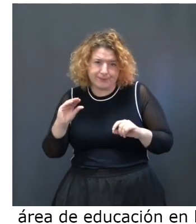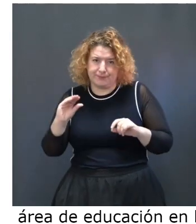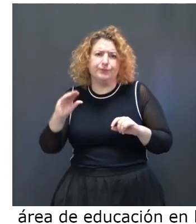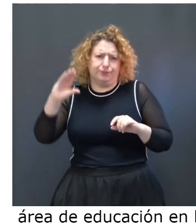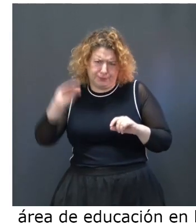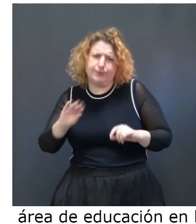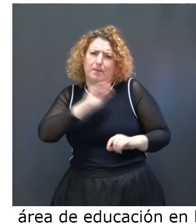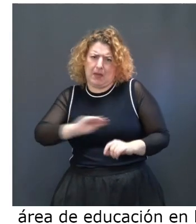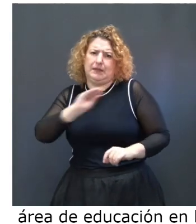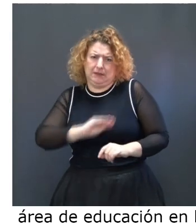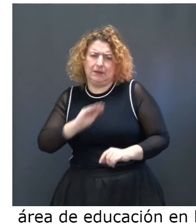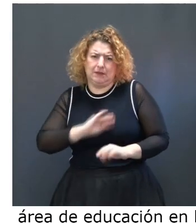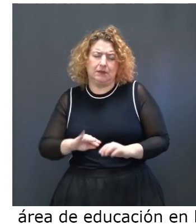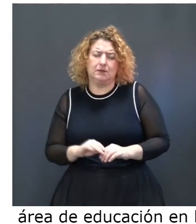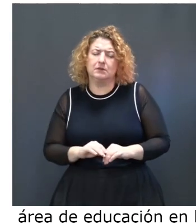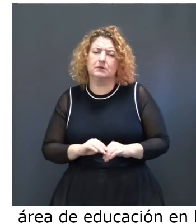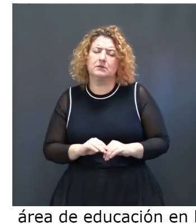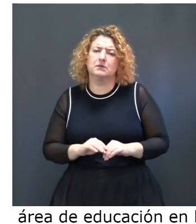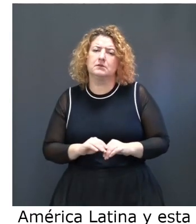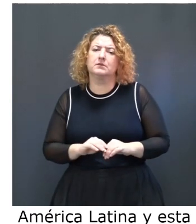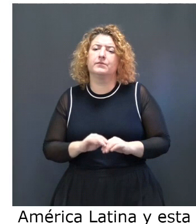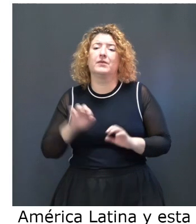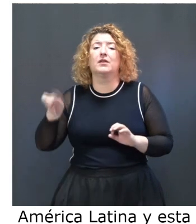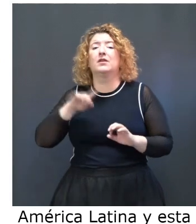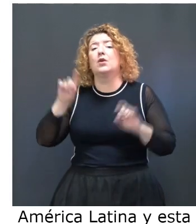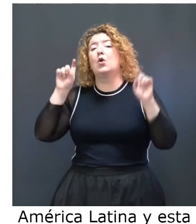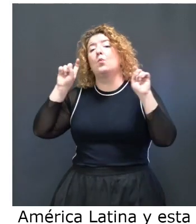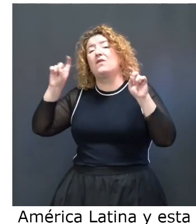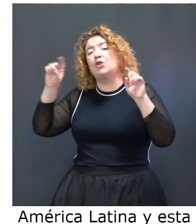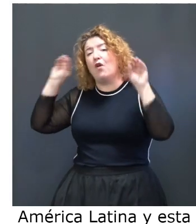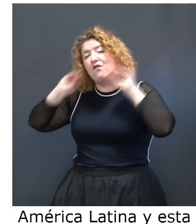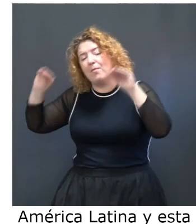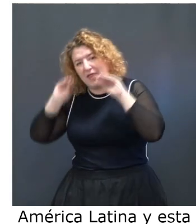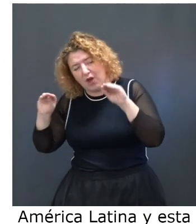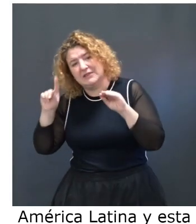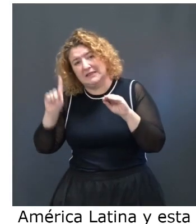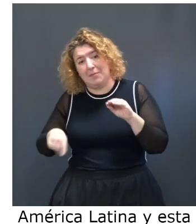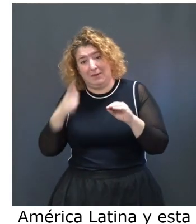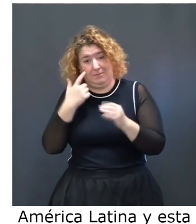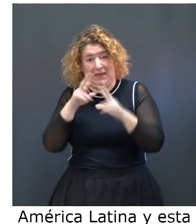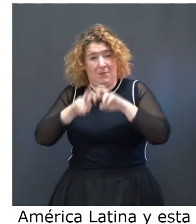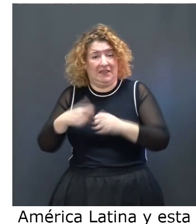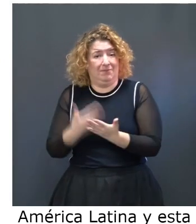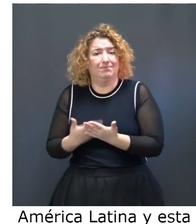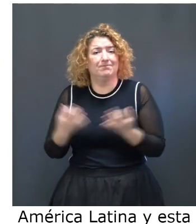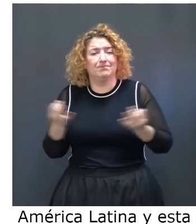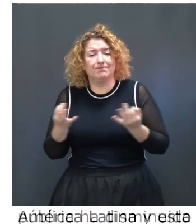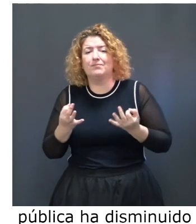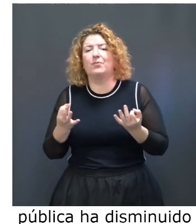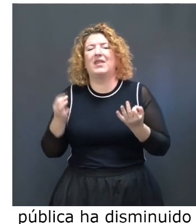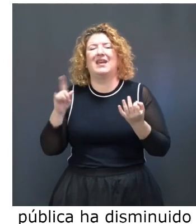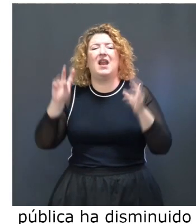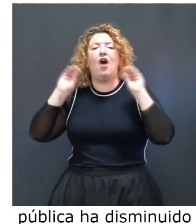considerablemente. El tema de la formación de profesorado en los estudios se señala también, tanto a nivel de formación